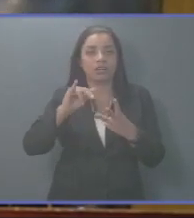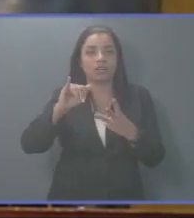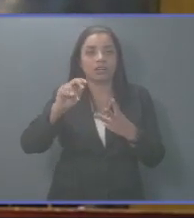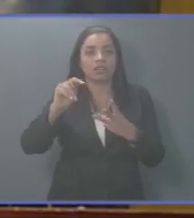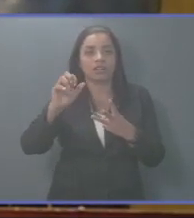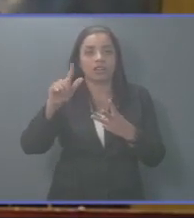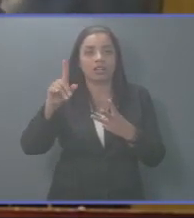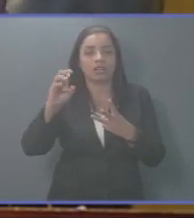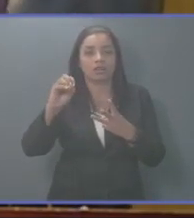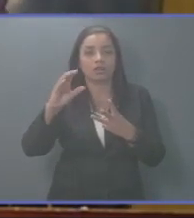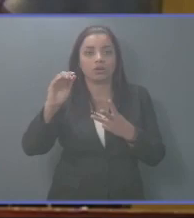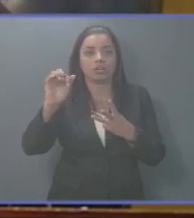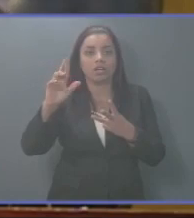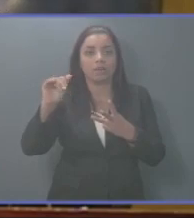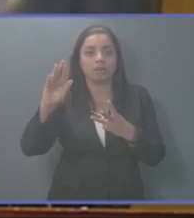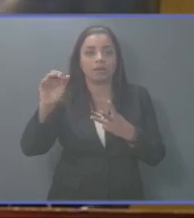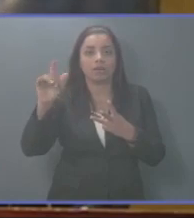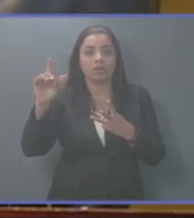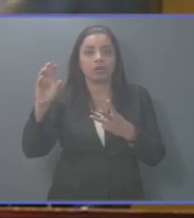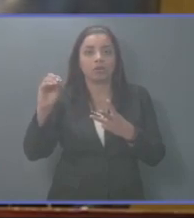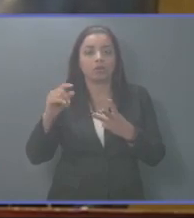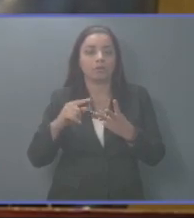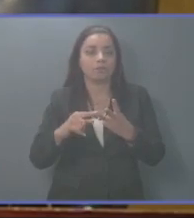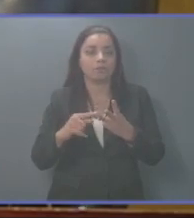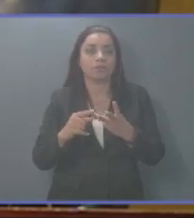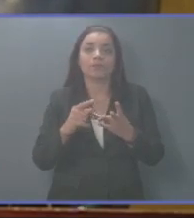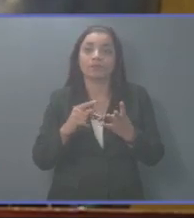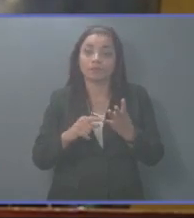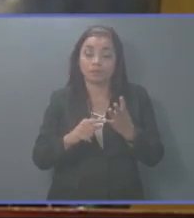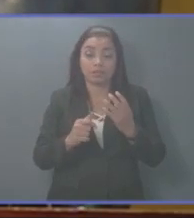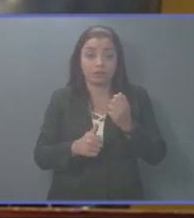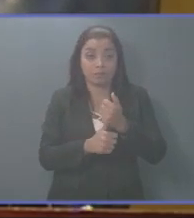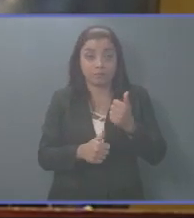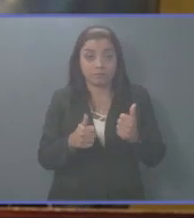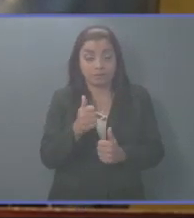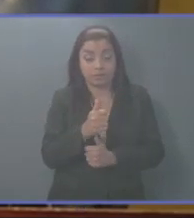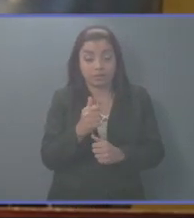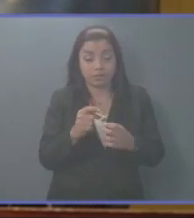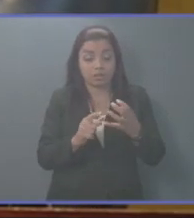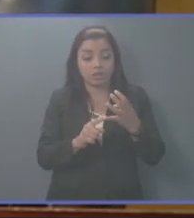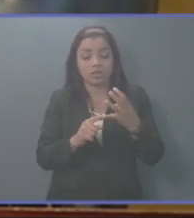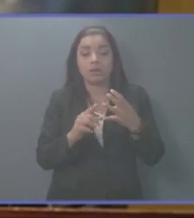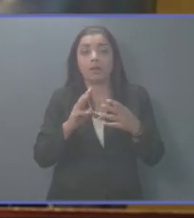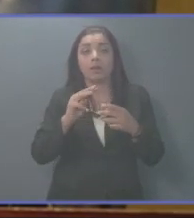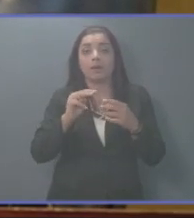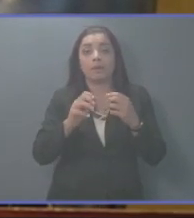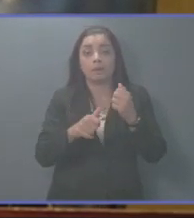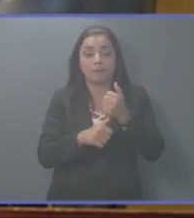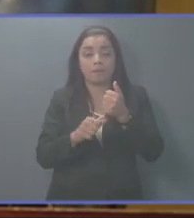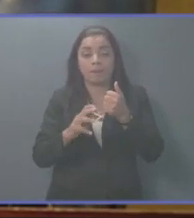Alcides Caballero. También tenemos un llamamiento. Se llama a la diputada Mónica Rivas en sustitución de la